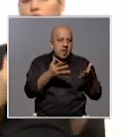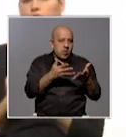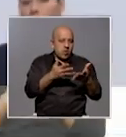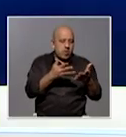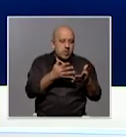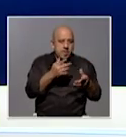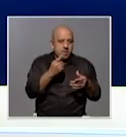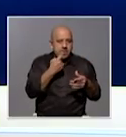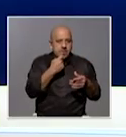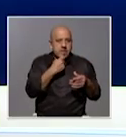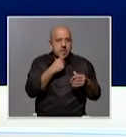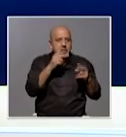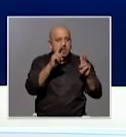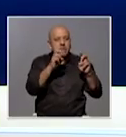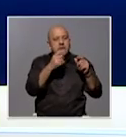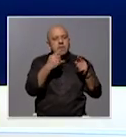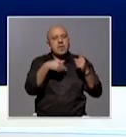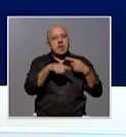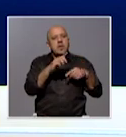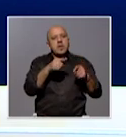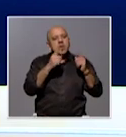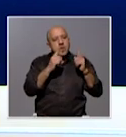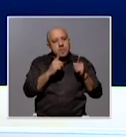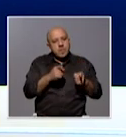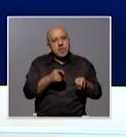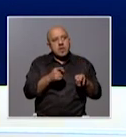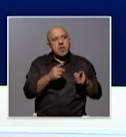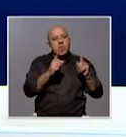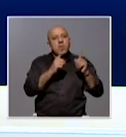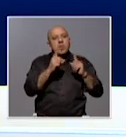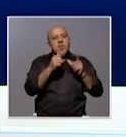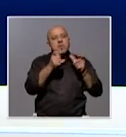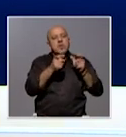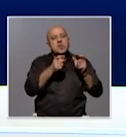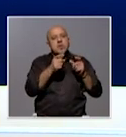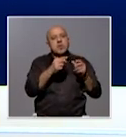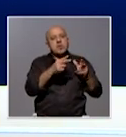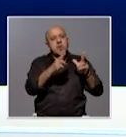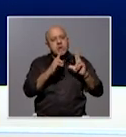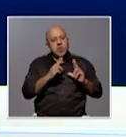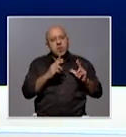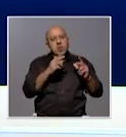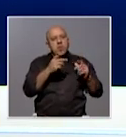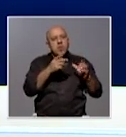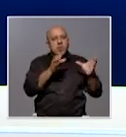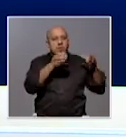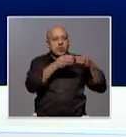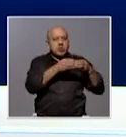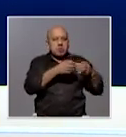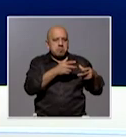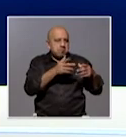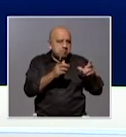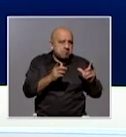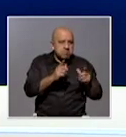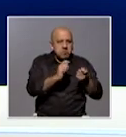todo lo pendiente en la cámara de representantes pero también recogiendo lo que ha dicho alguna persona vinculada a la coalición de gobierno con respecto a que no se esperan grandes cambios